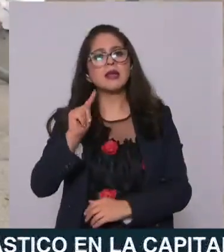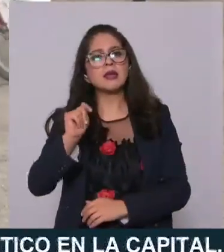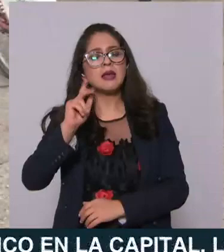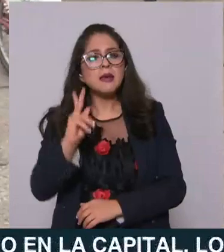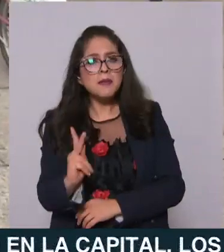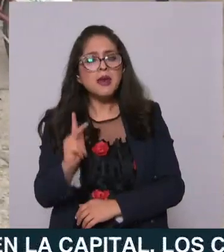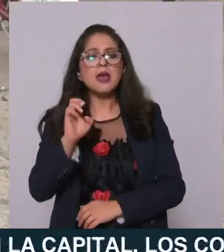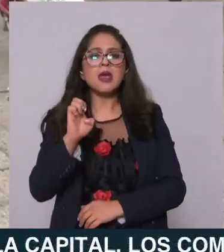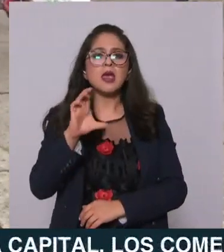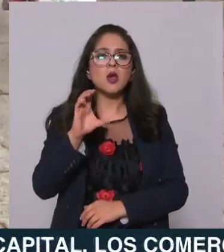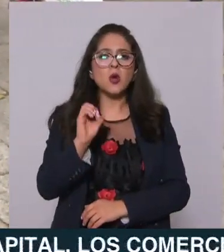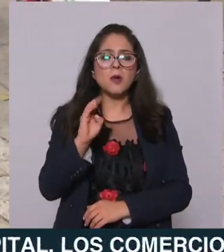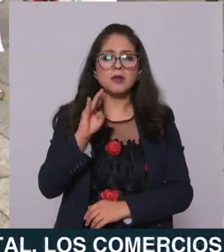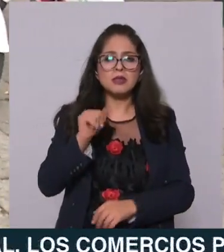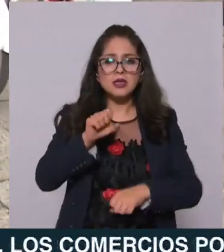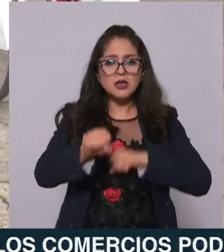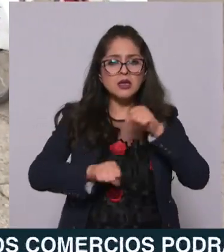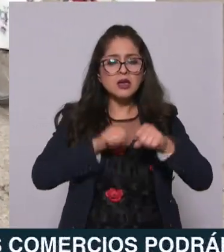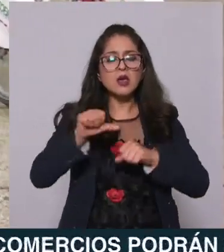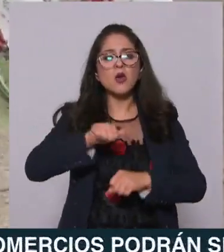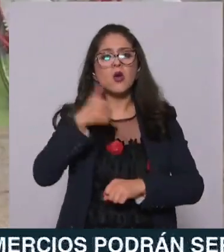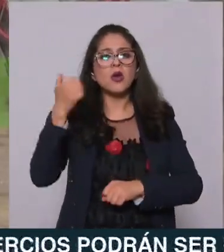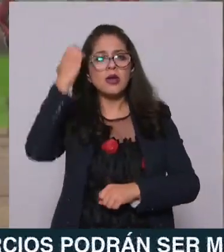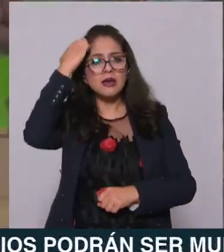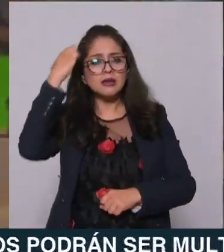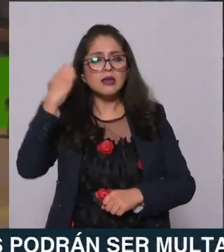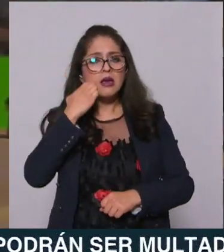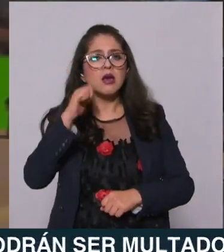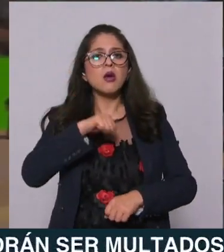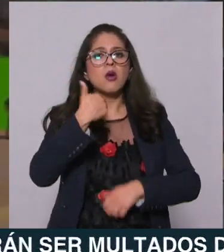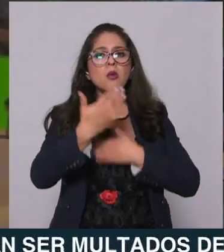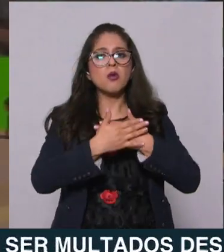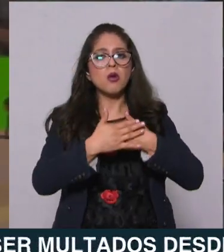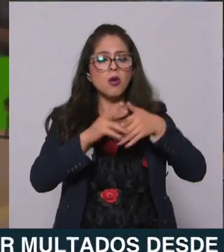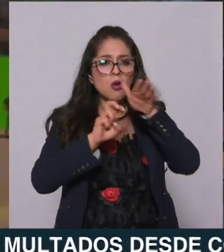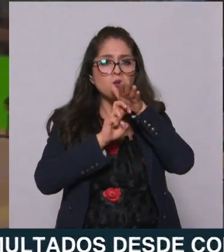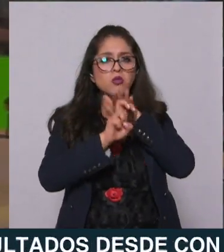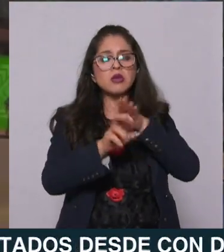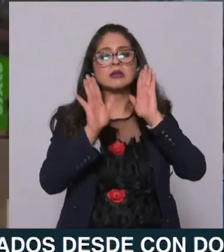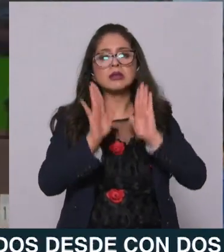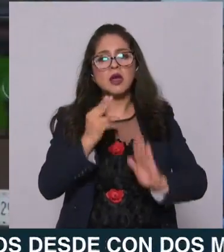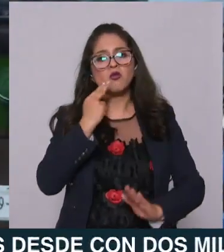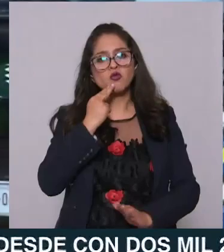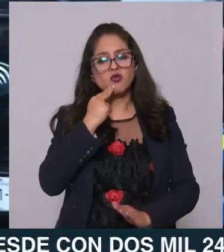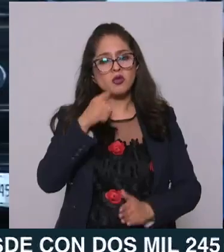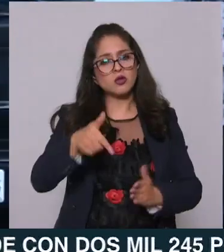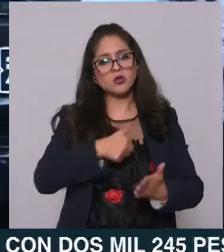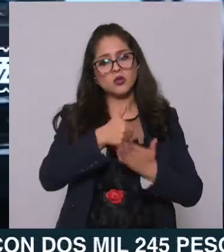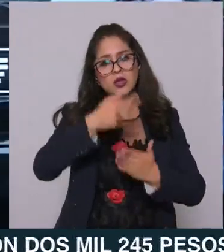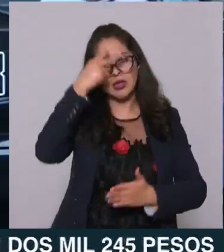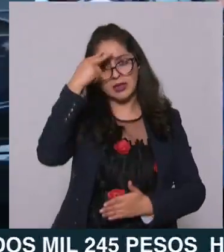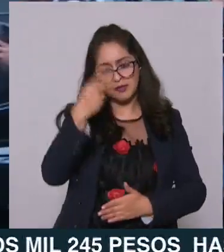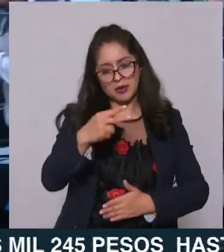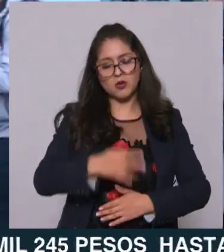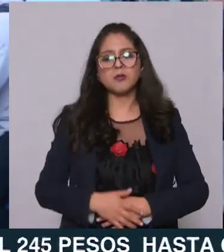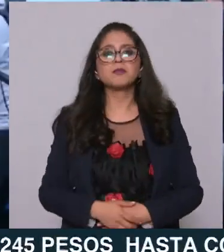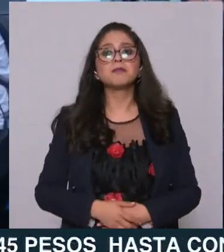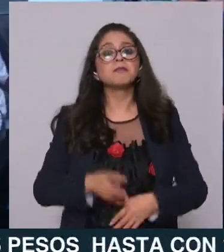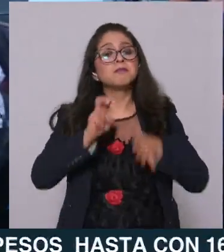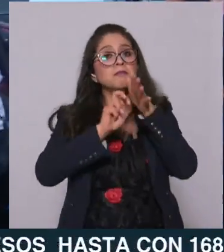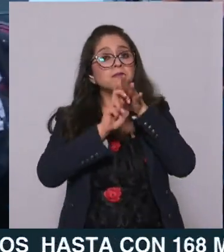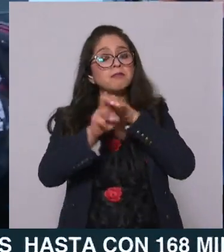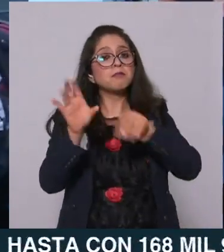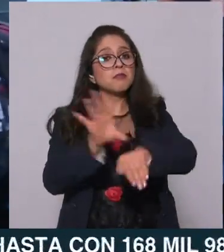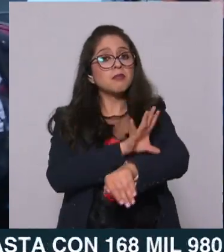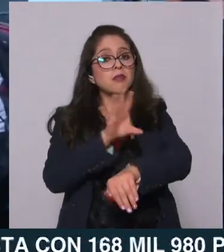RTP, ecobici, bici estacionamientos y el próximo cablebús cuando esté en operación en la capital. Para el caso del trolebús, las unidades